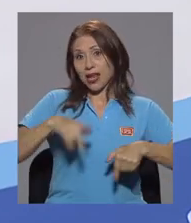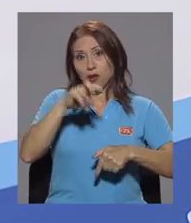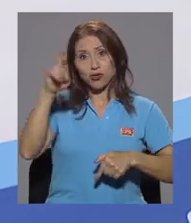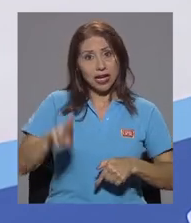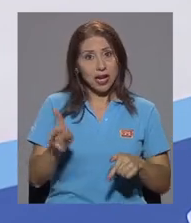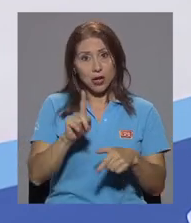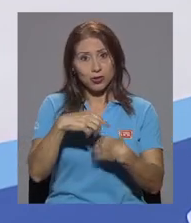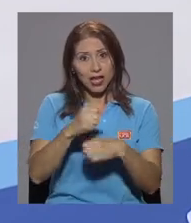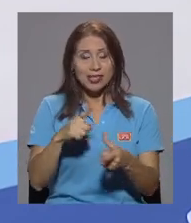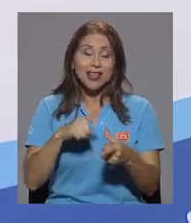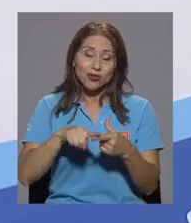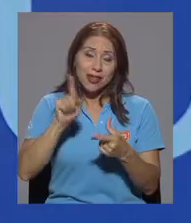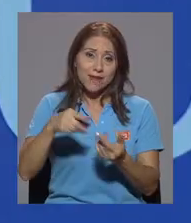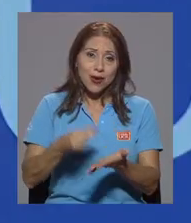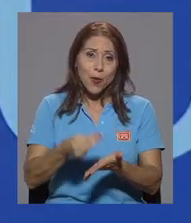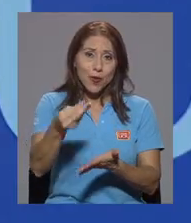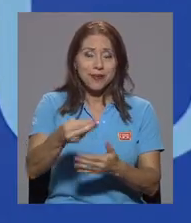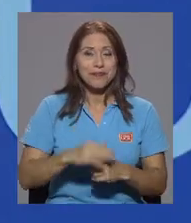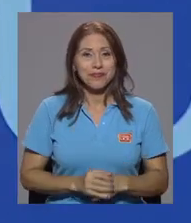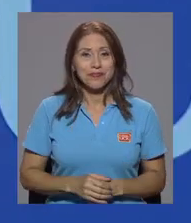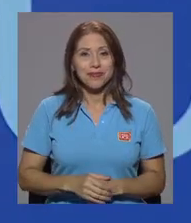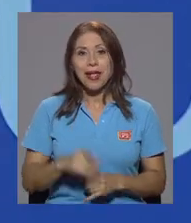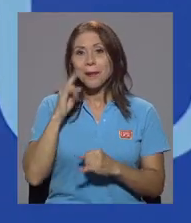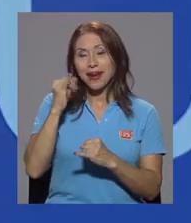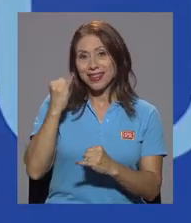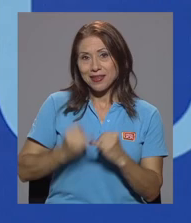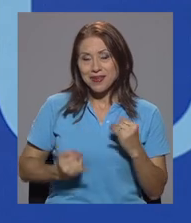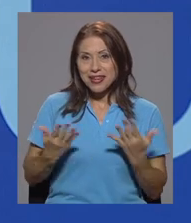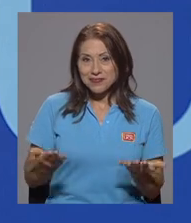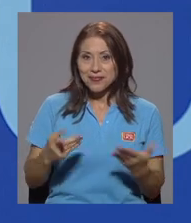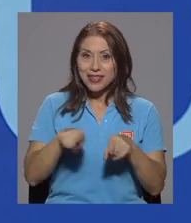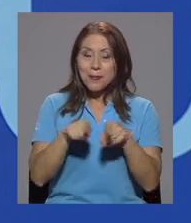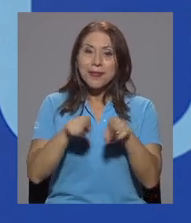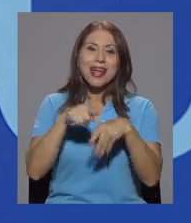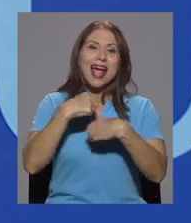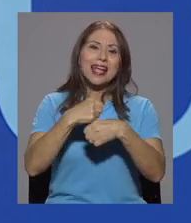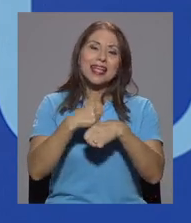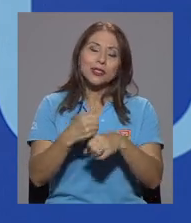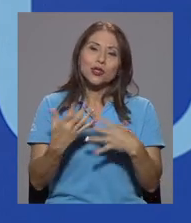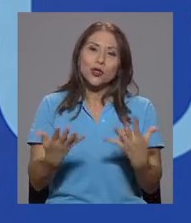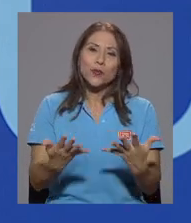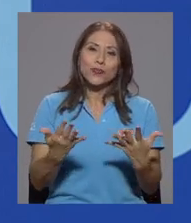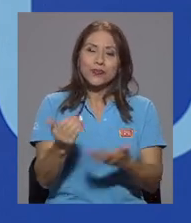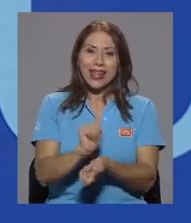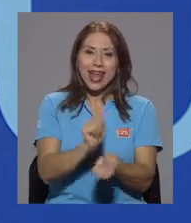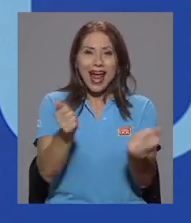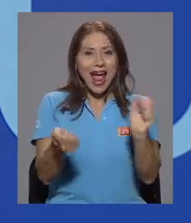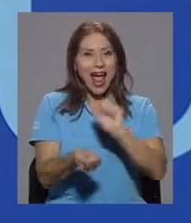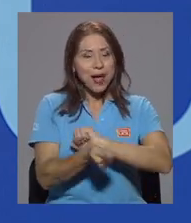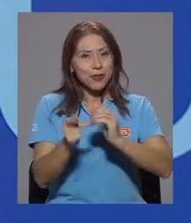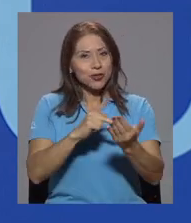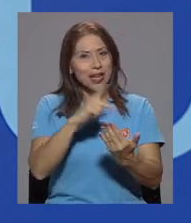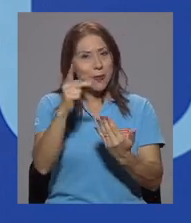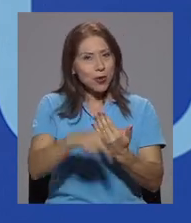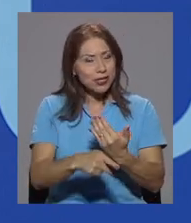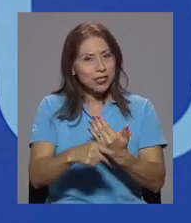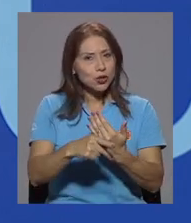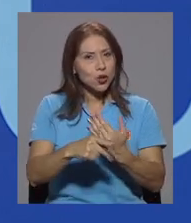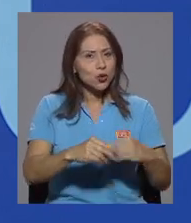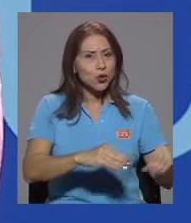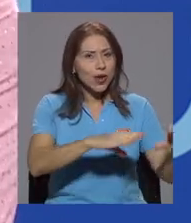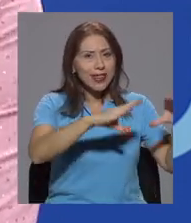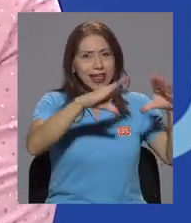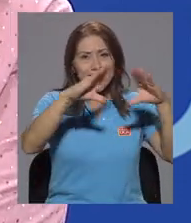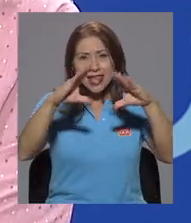entonces esos hay que escribirlo y para terminar resido también este han hecho ciertos cambios en lo que es la programación durante el día en la